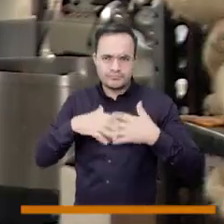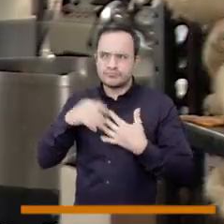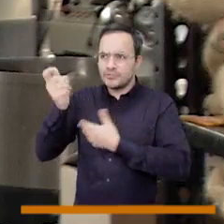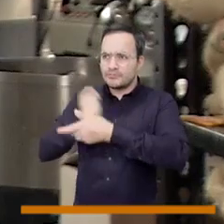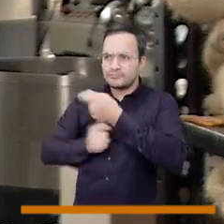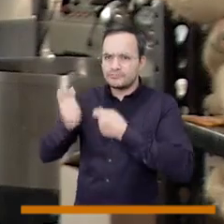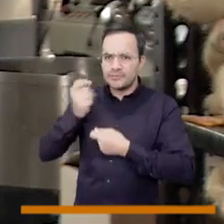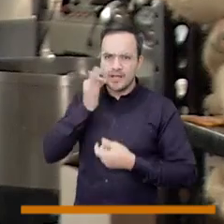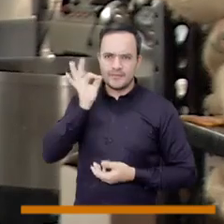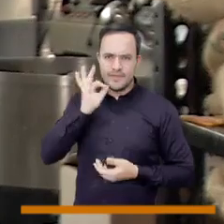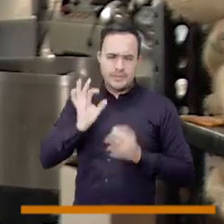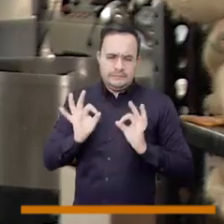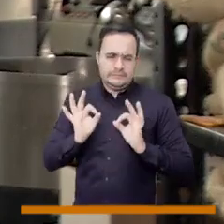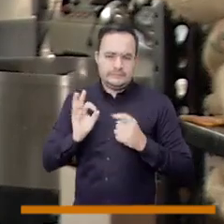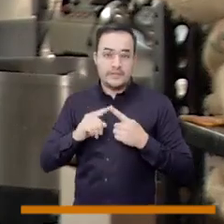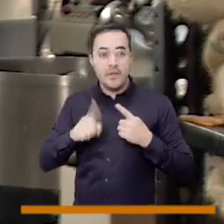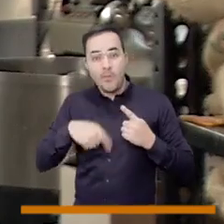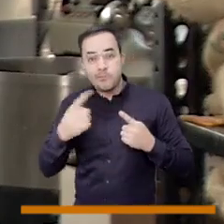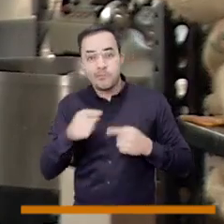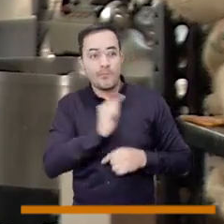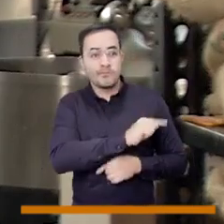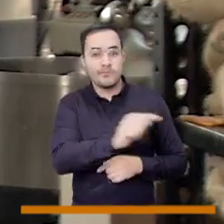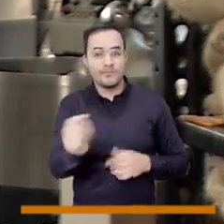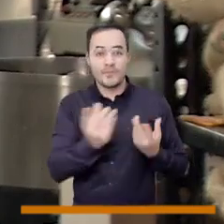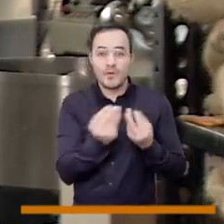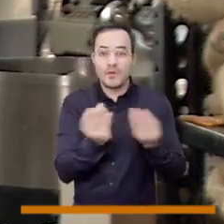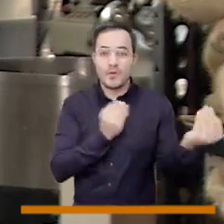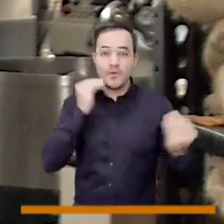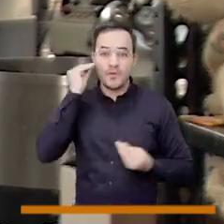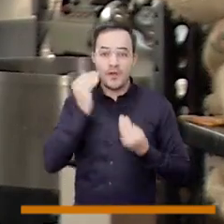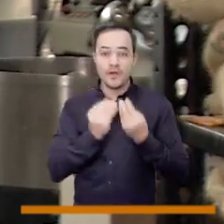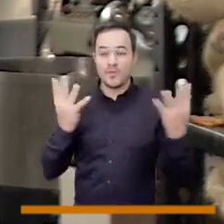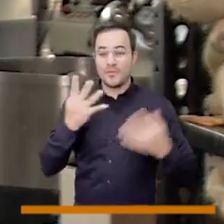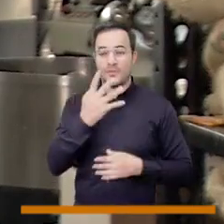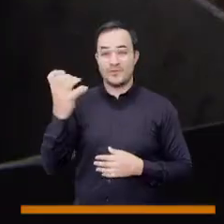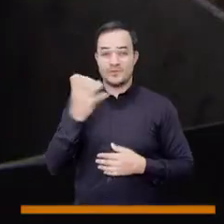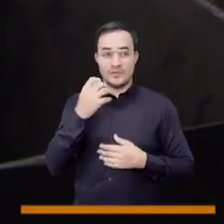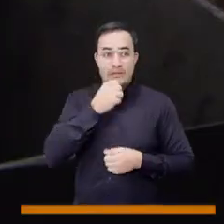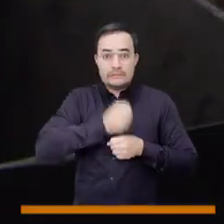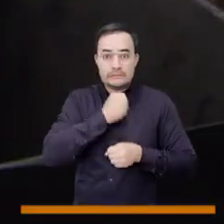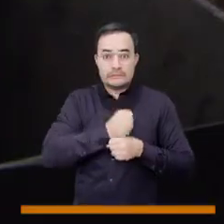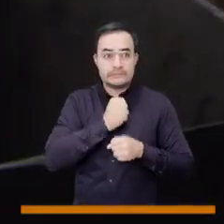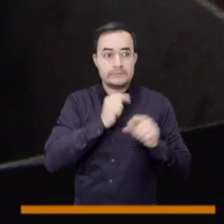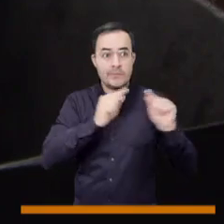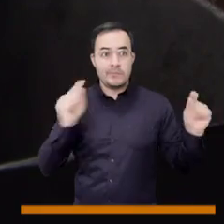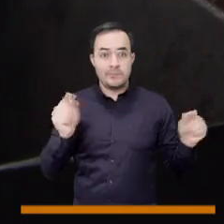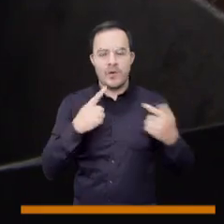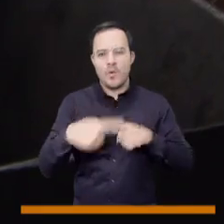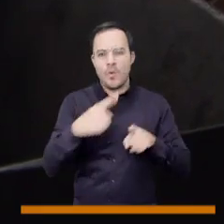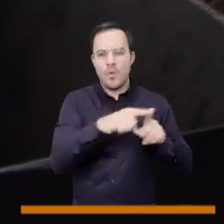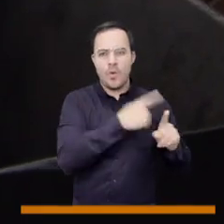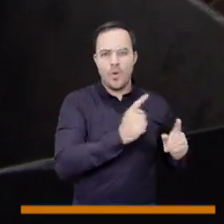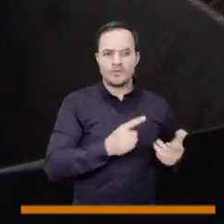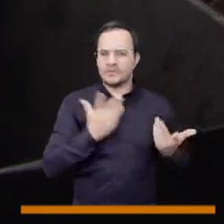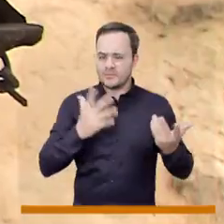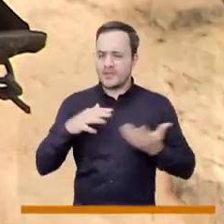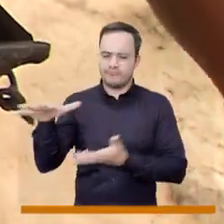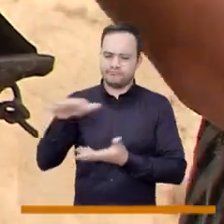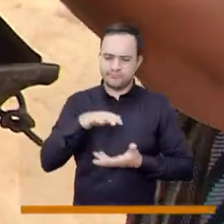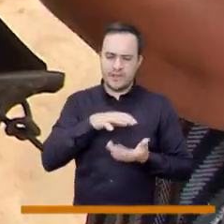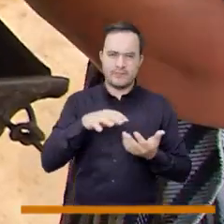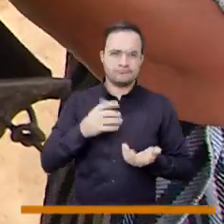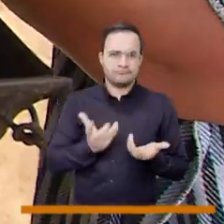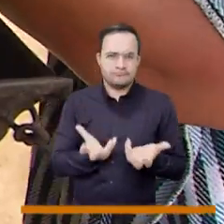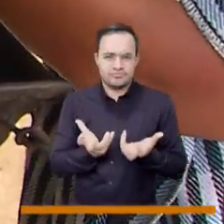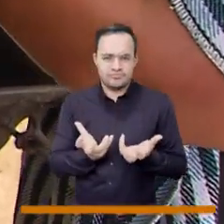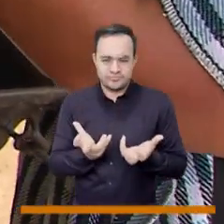de caficultura, sino que hay alrededor de 400 familias que están produciendo cafés, y tener la posibilidad de tostarlos